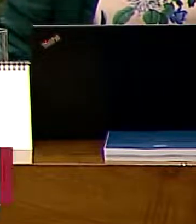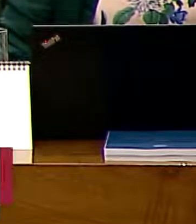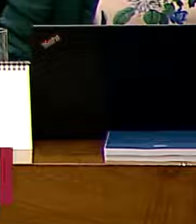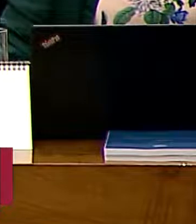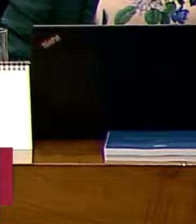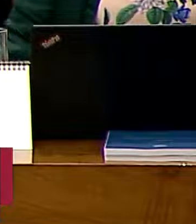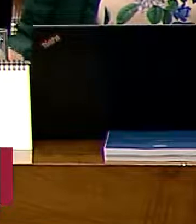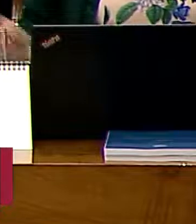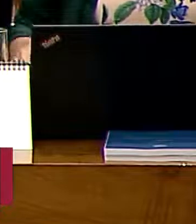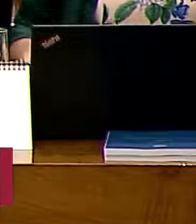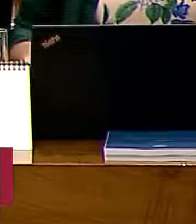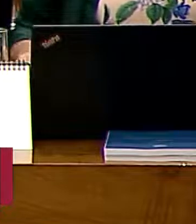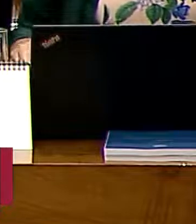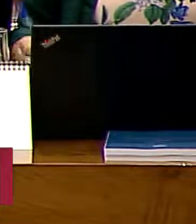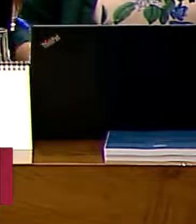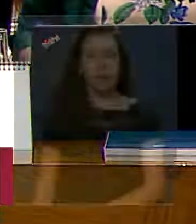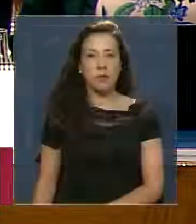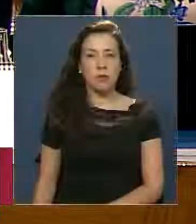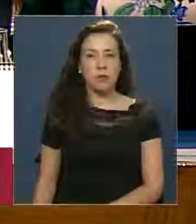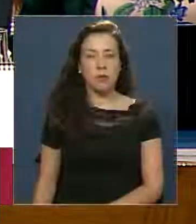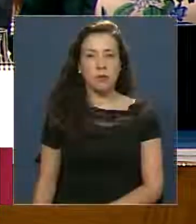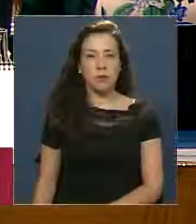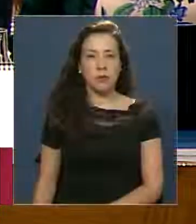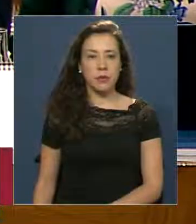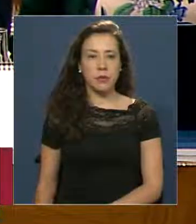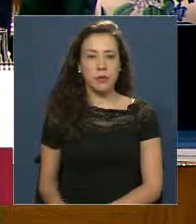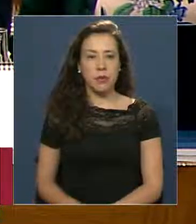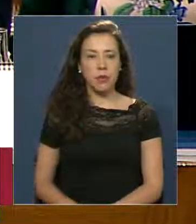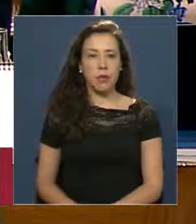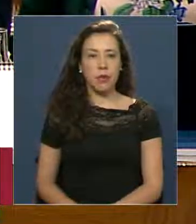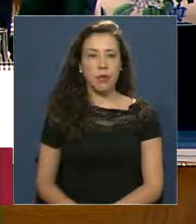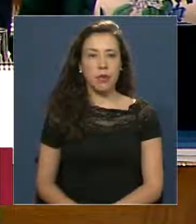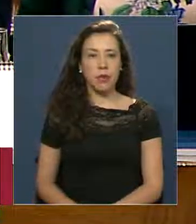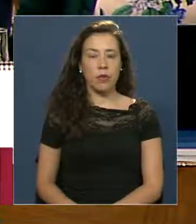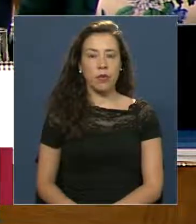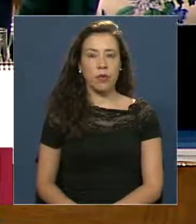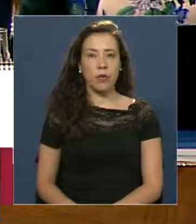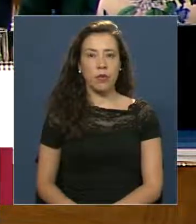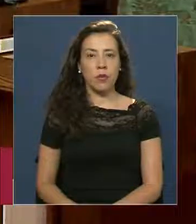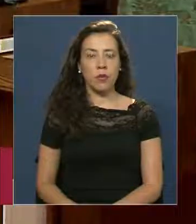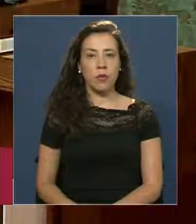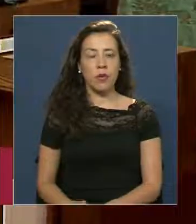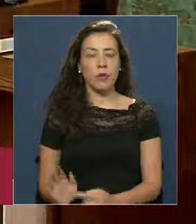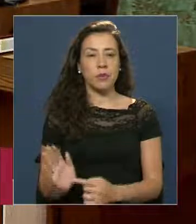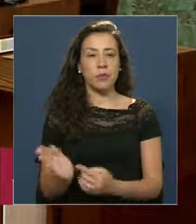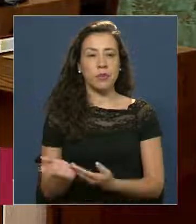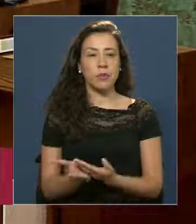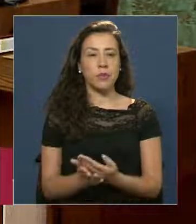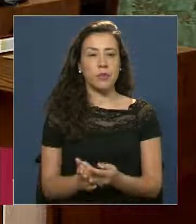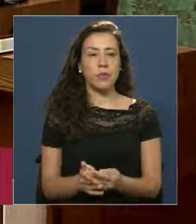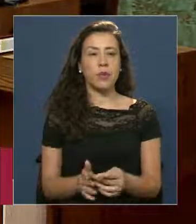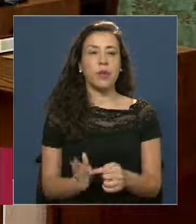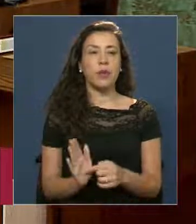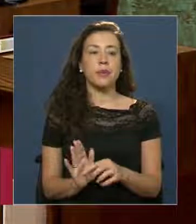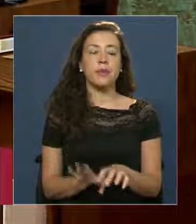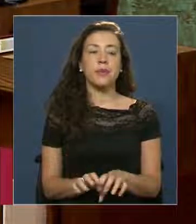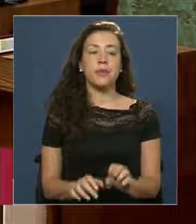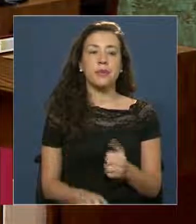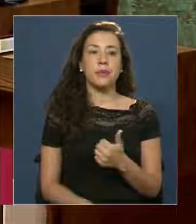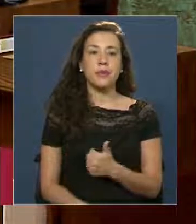Señor prosecretario, lea su parte dispositiva, por favor. Señor presidente, la propuesta de resolución